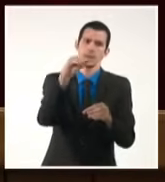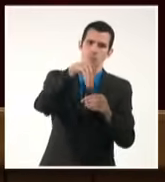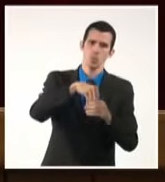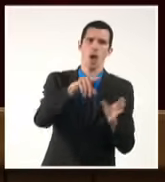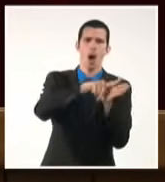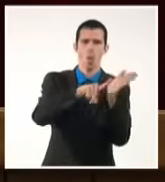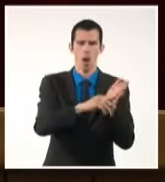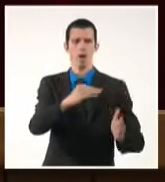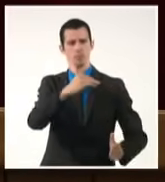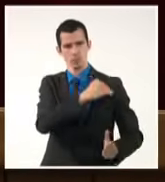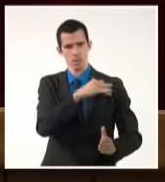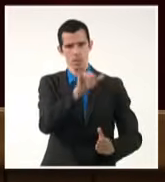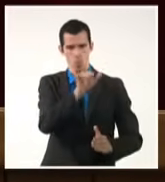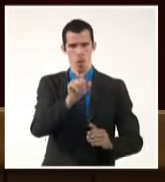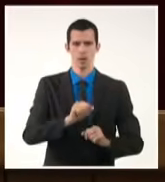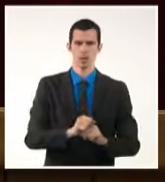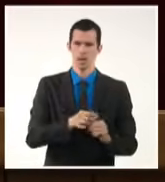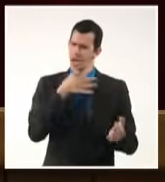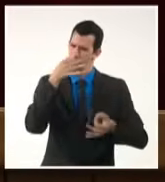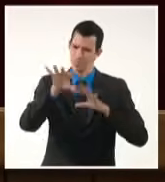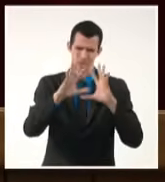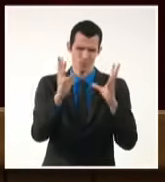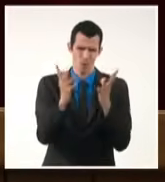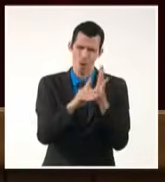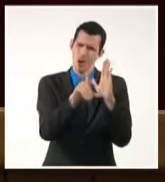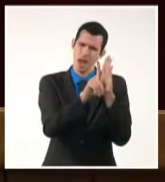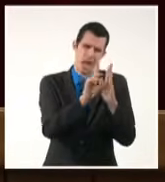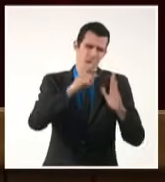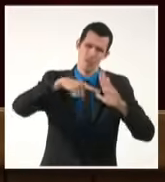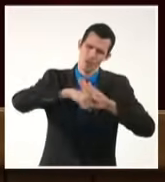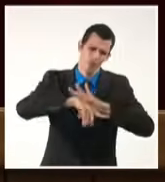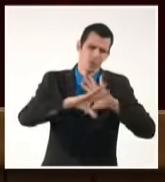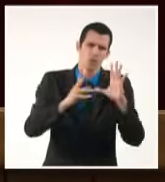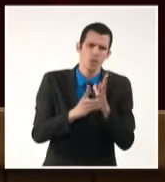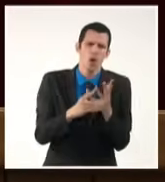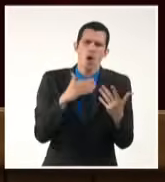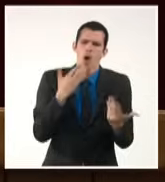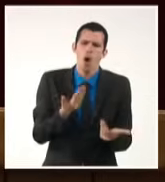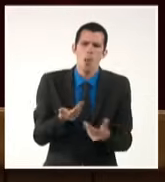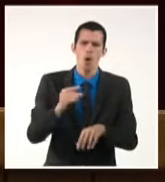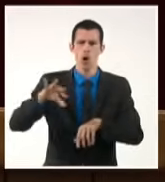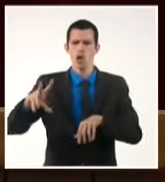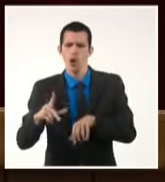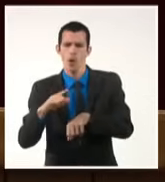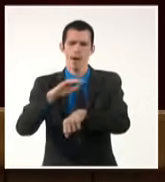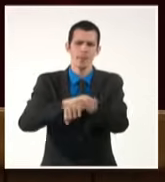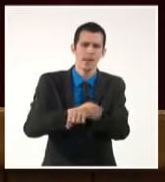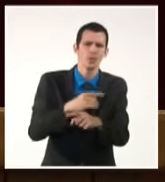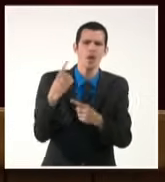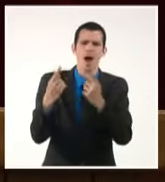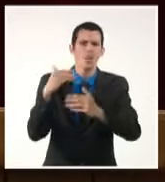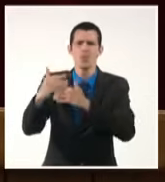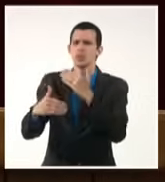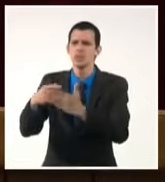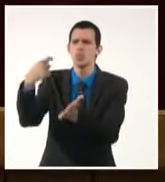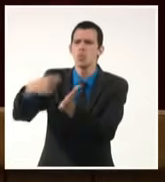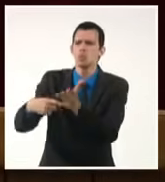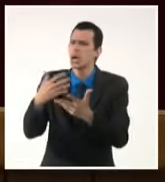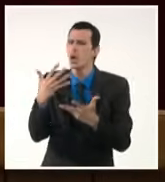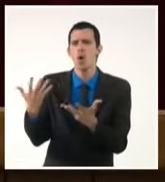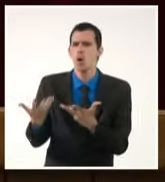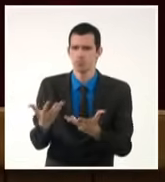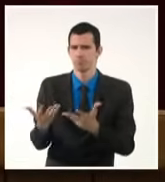la acción penal. También en esta sesión se aprobó el reajuste del cronograma legislativo para el